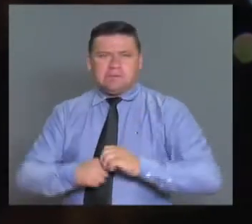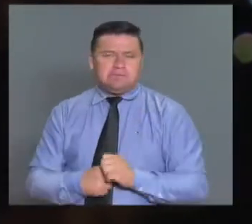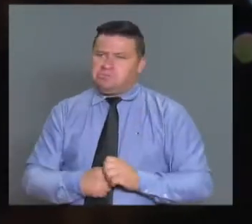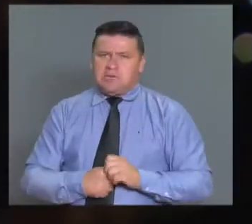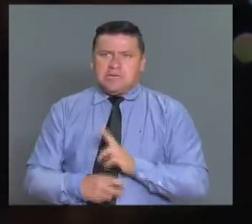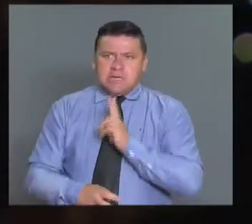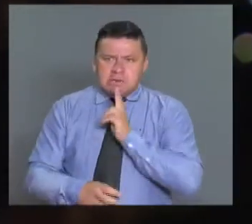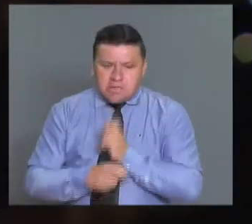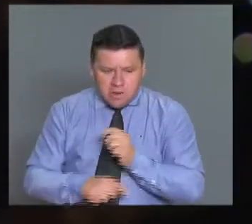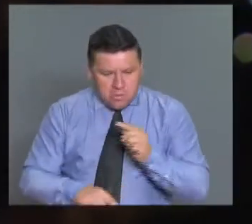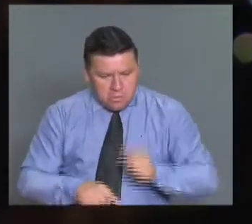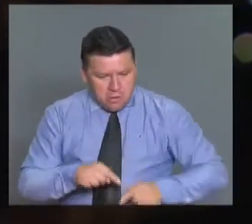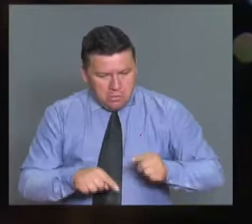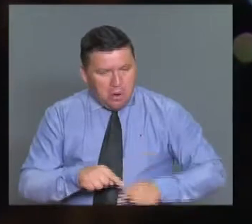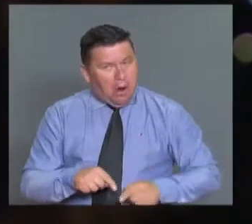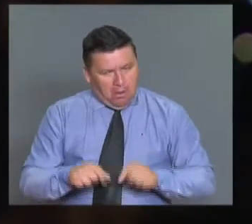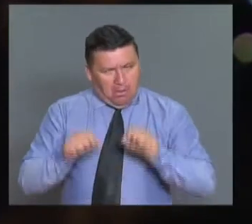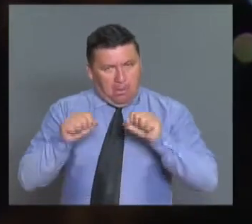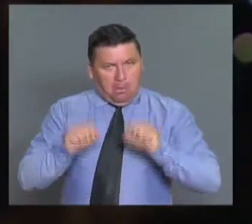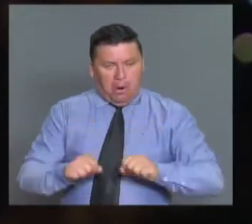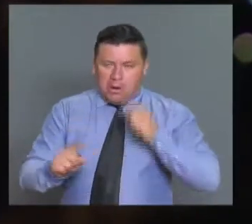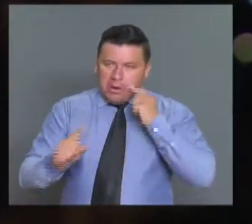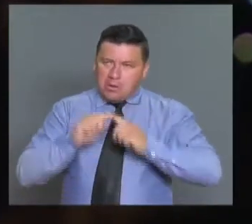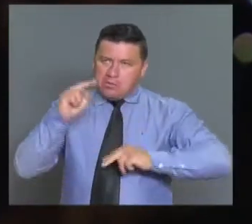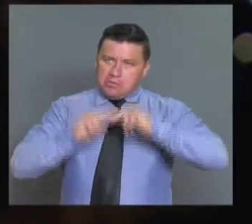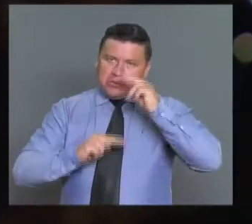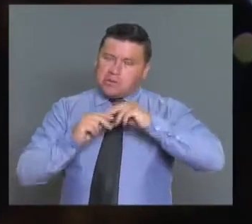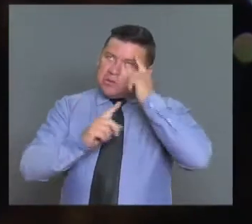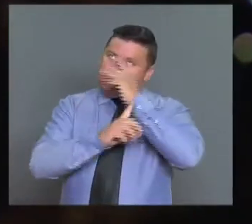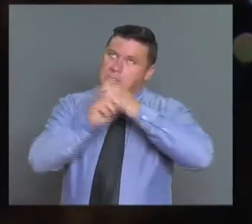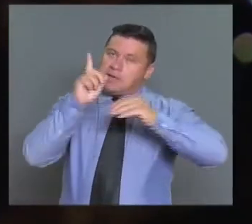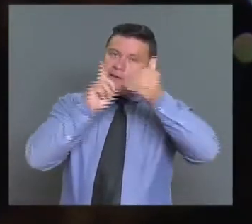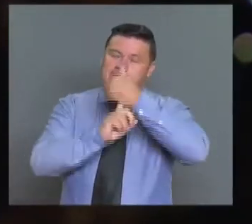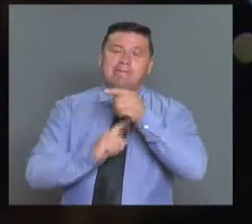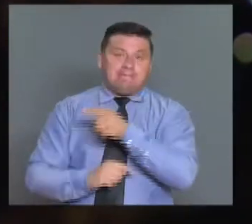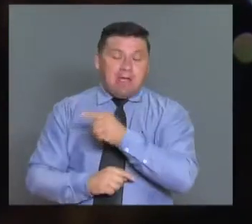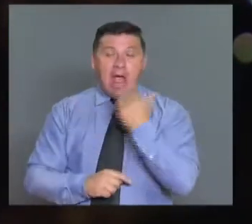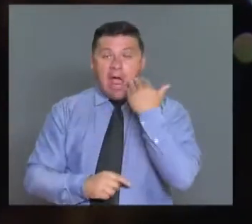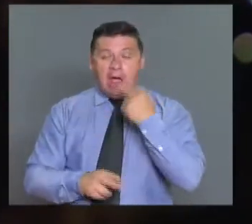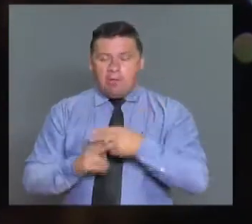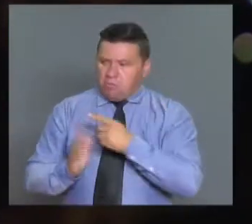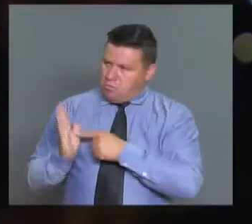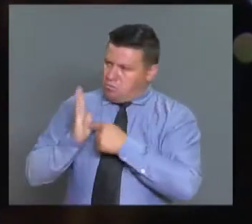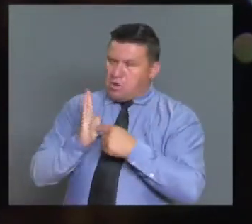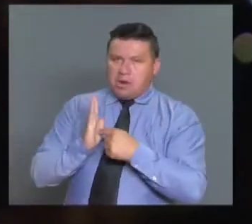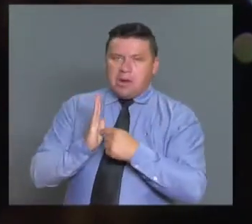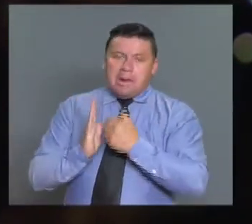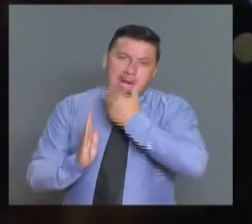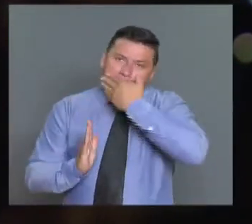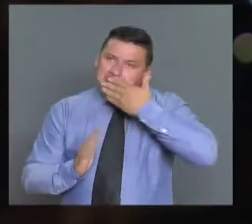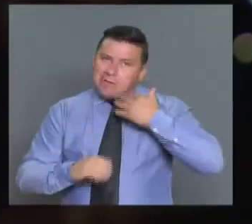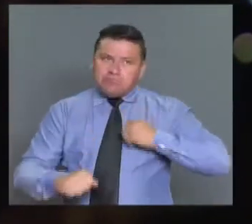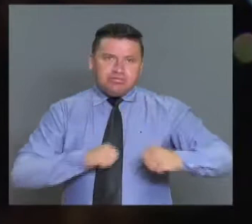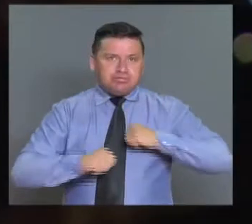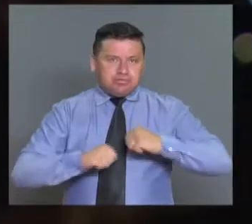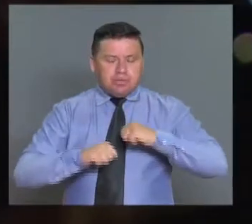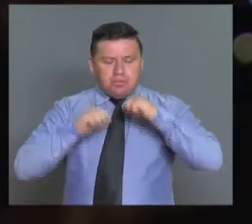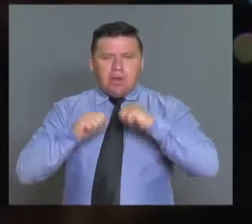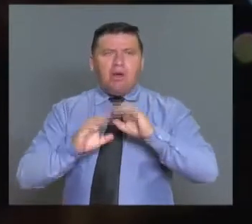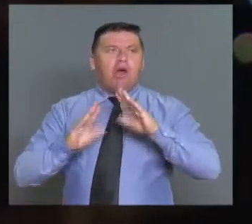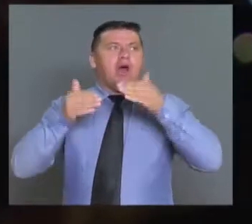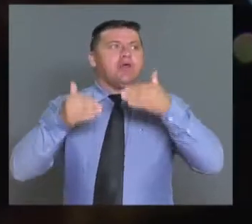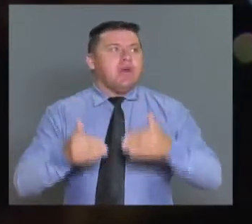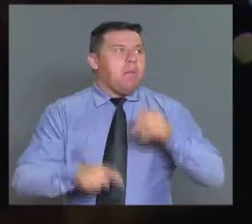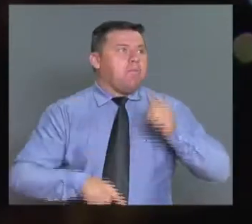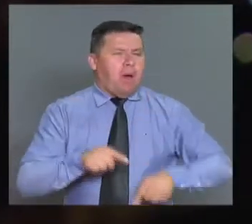ninguna dificultad nuble el camino que construye para alcanzar sus ideales. Ella es la muestra de que con la mejor actitud no hay